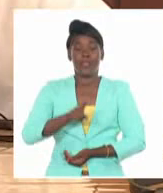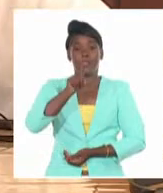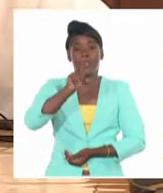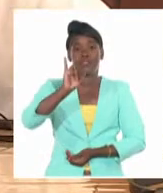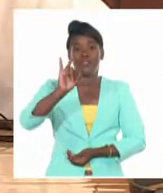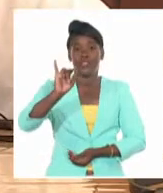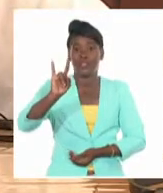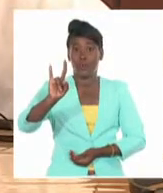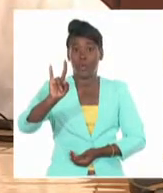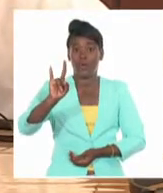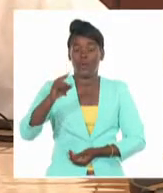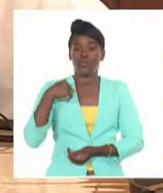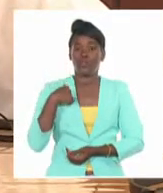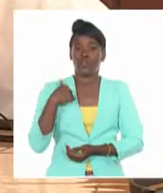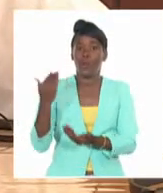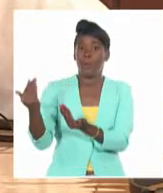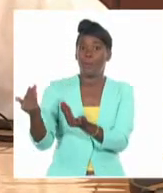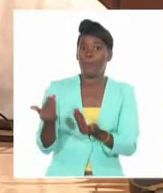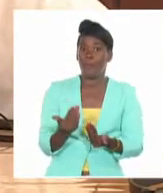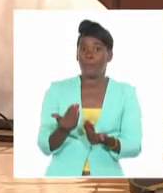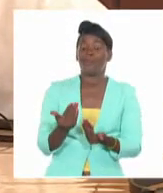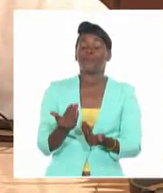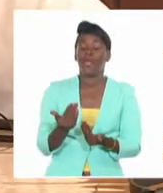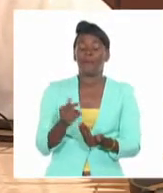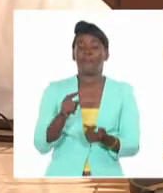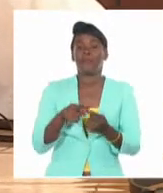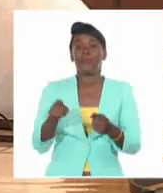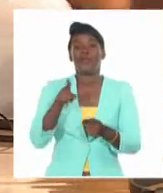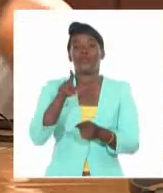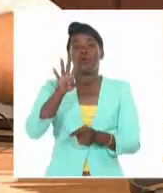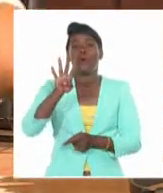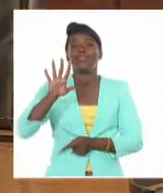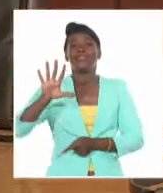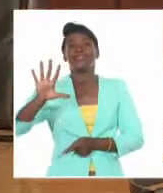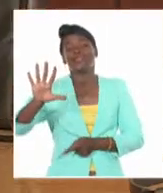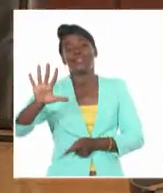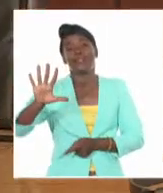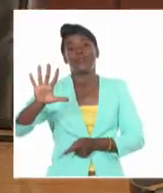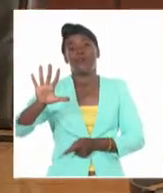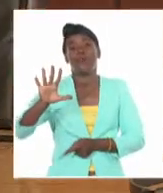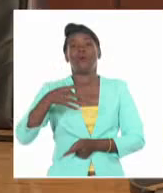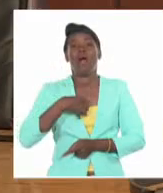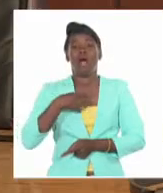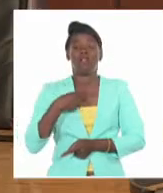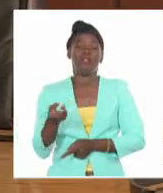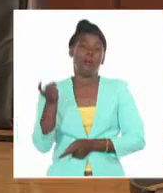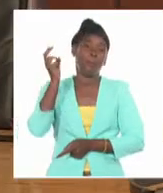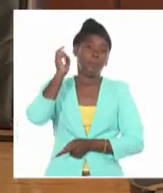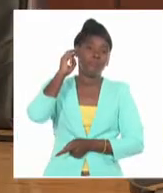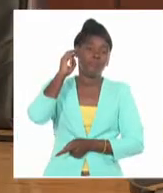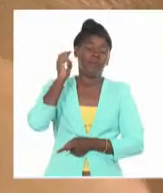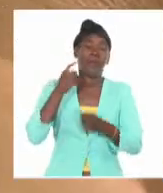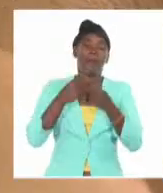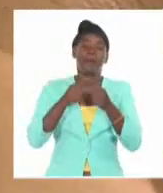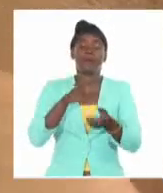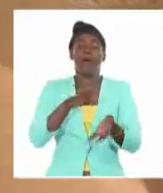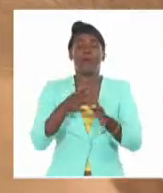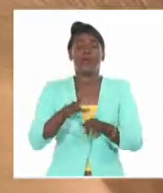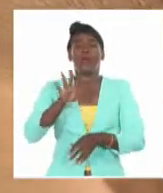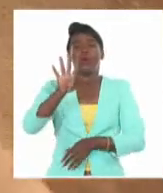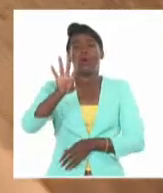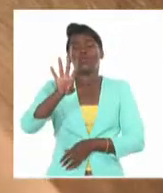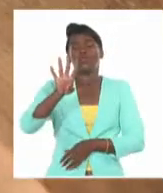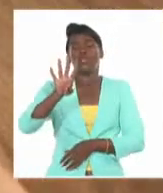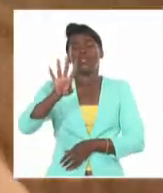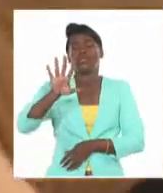pero miren, pérdida por largo destino. Estamos hablando de